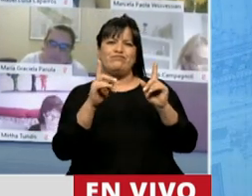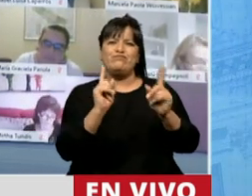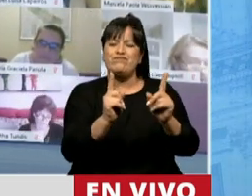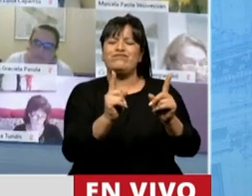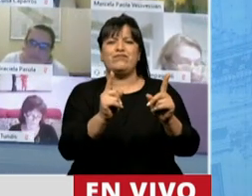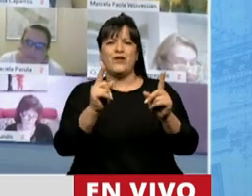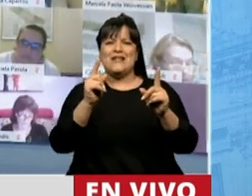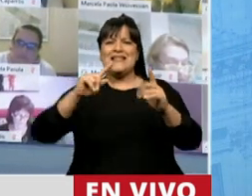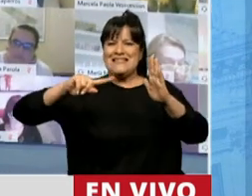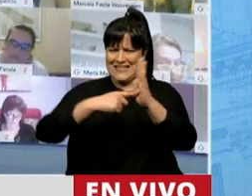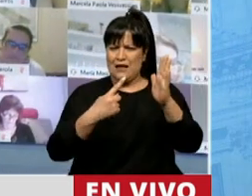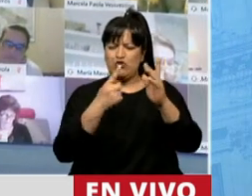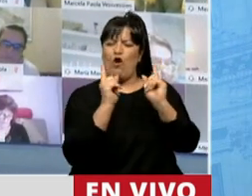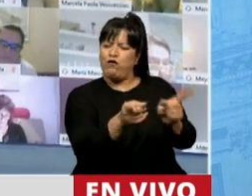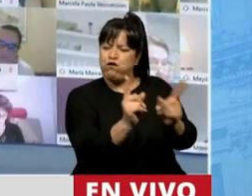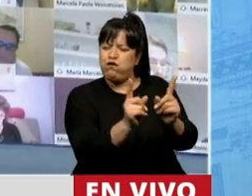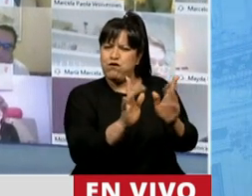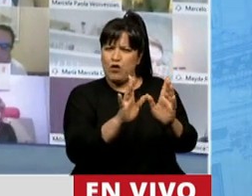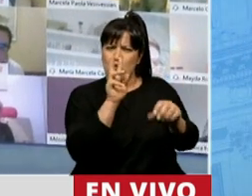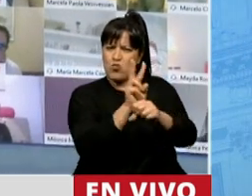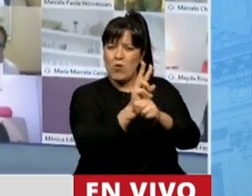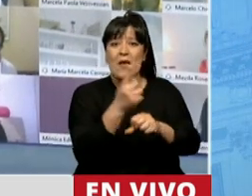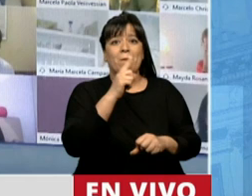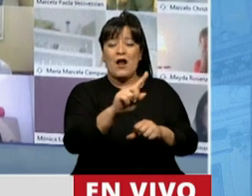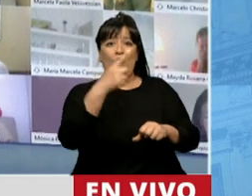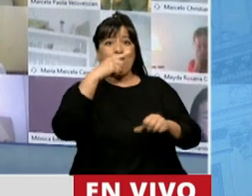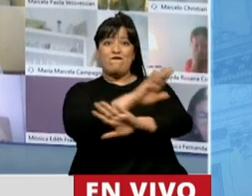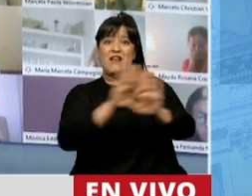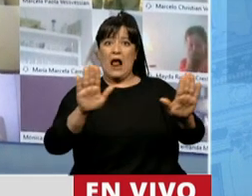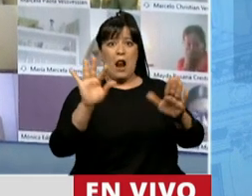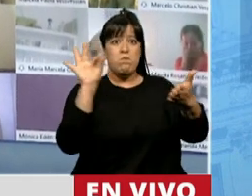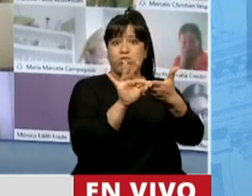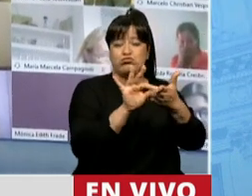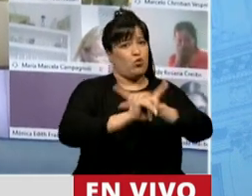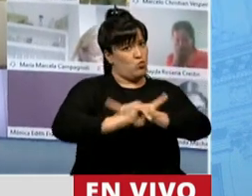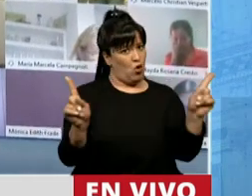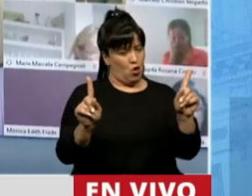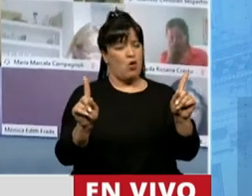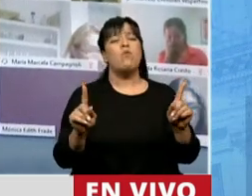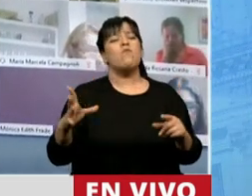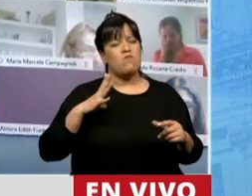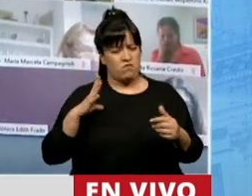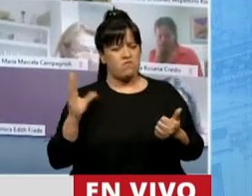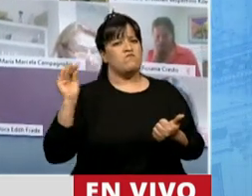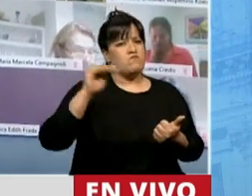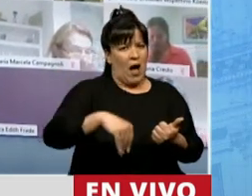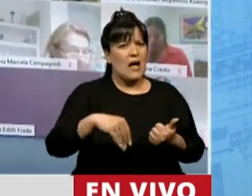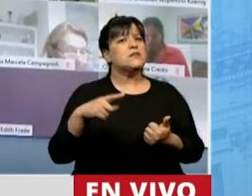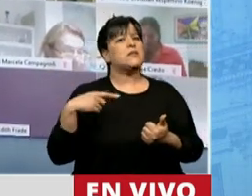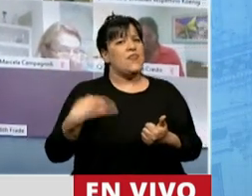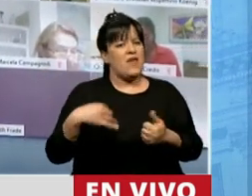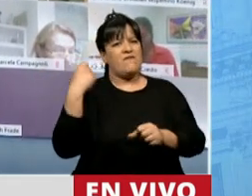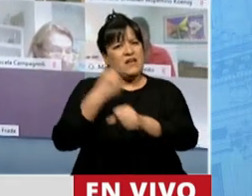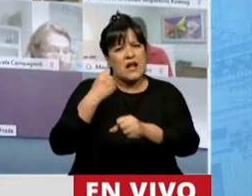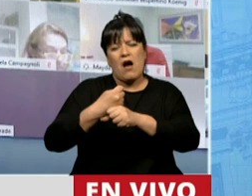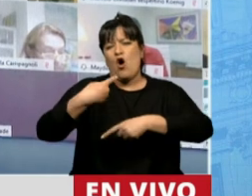centro pero que no es definitivamente el final y no es definitivamente la consolidación de un trabajo que tenemos que seguir haciendo a